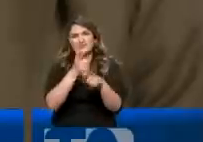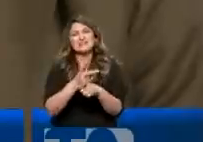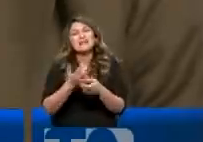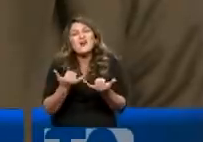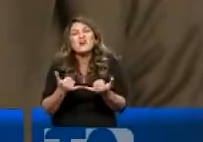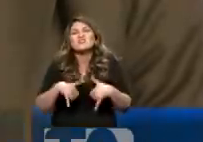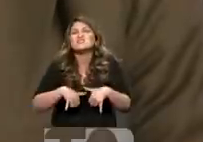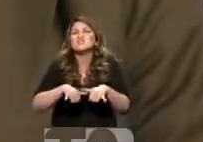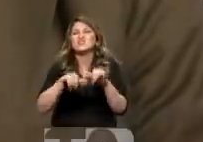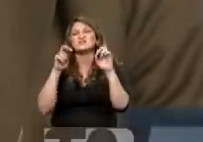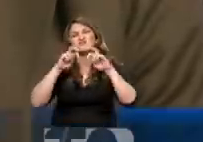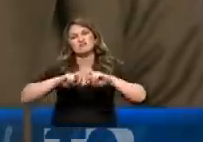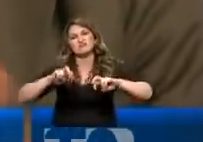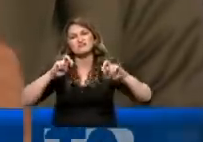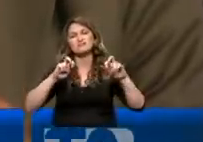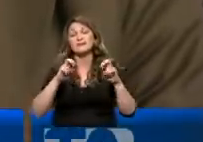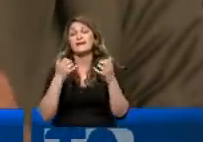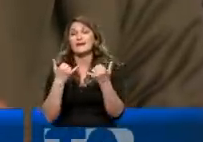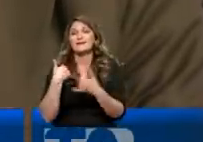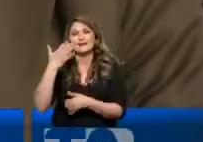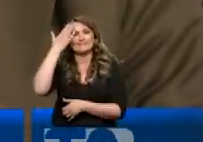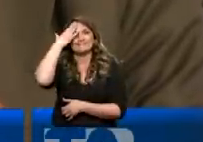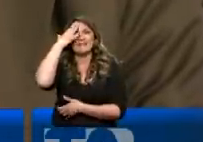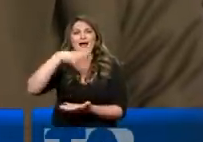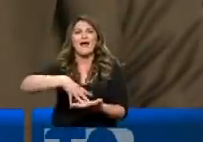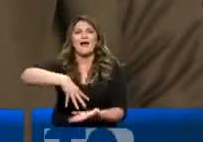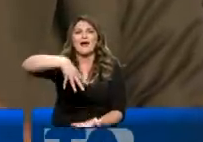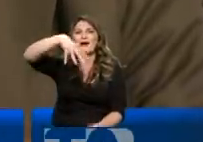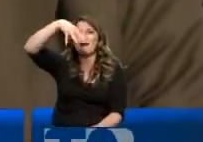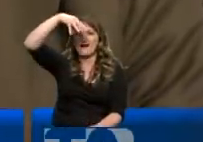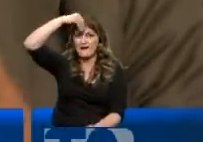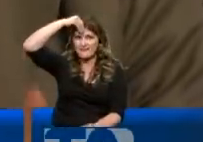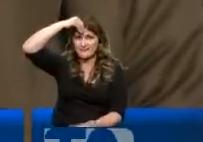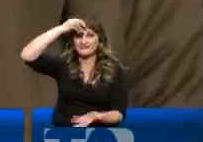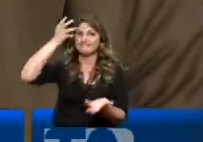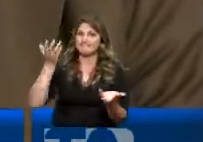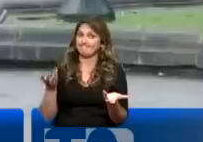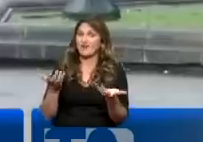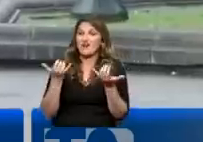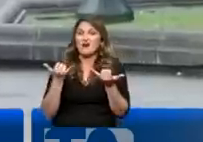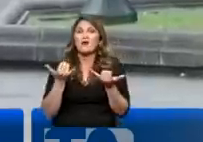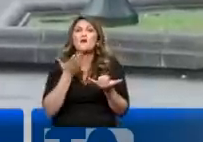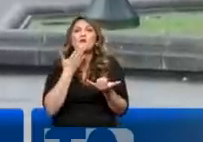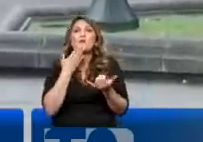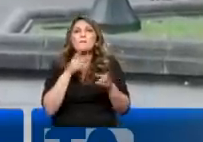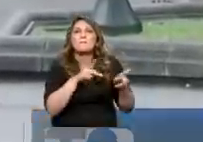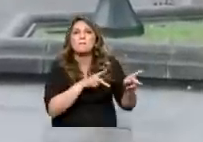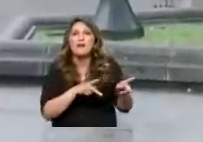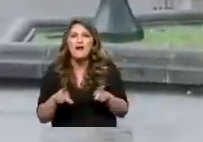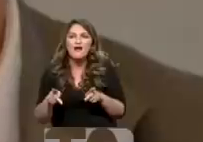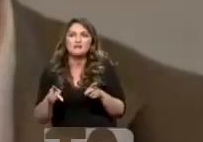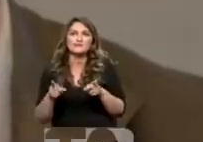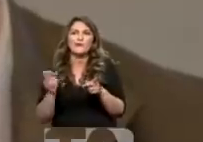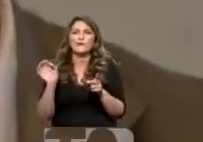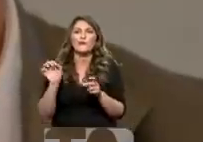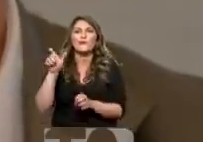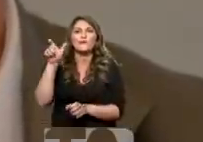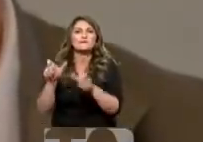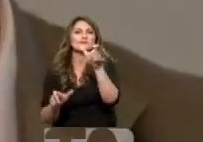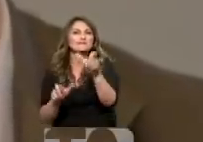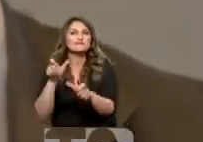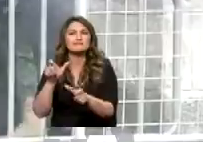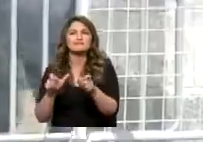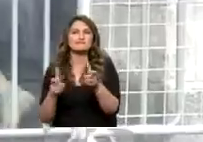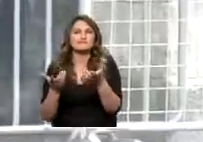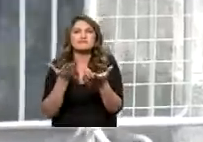¿Qué pasa? ¿En qué situación? ¿Cómo se hace el abastecimiento logístico? Respecto a la inteligencia, acepta que durante los